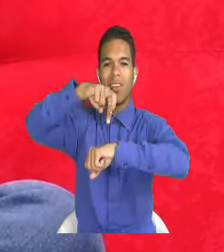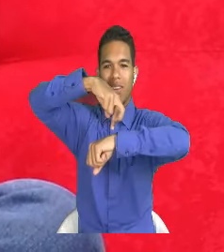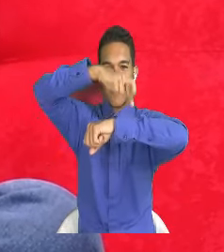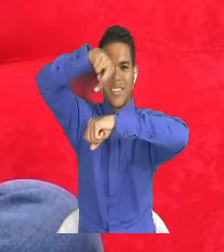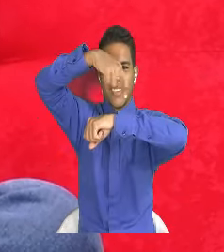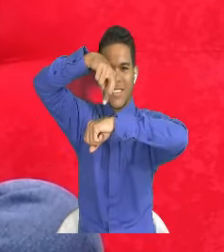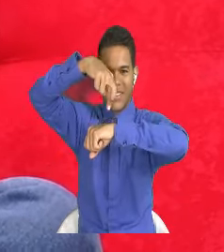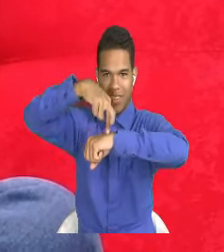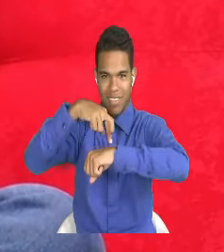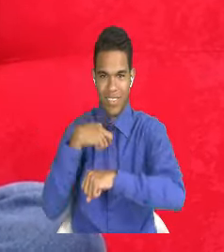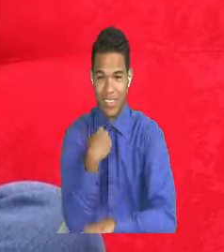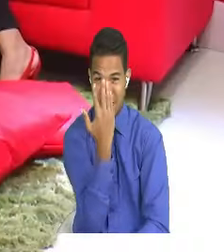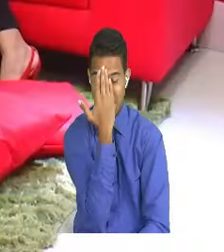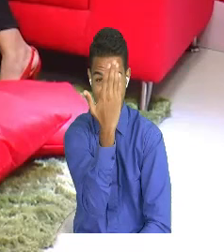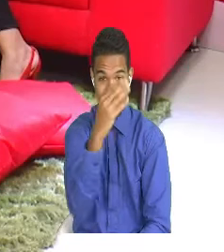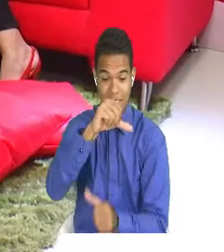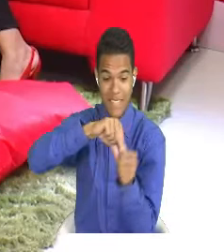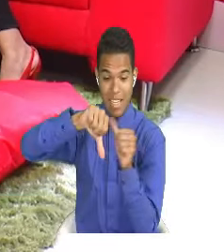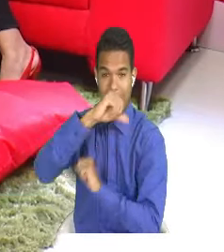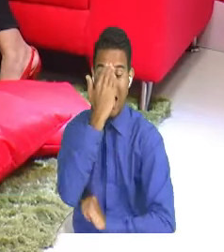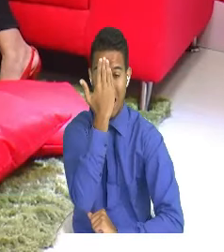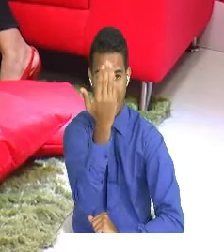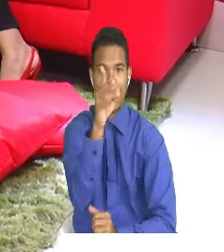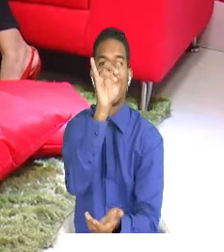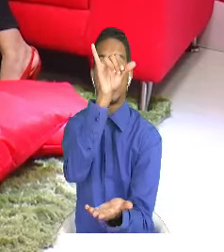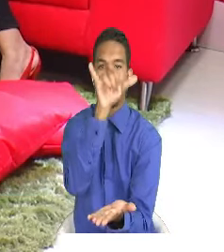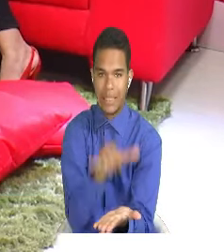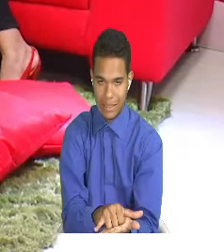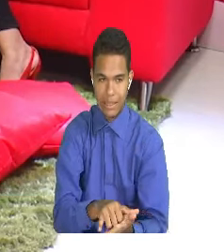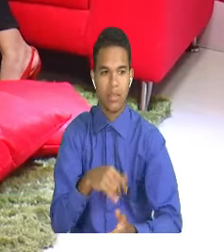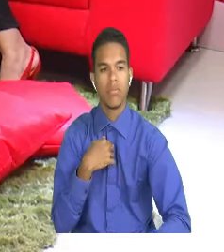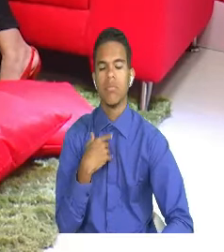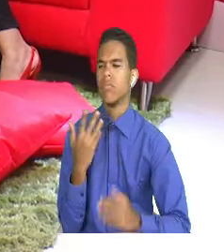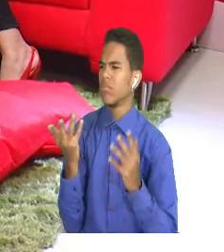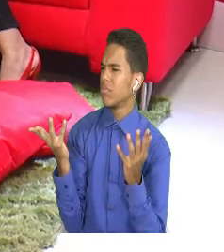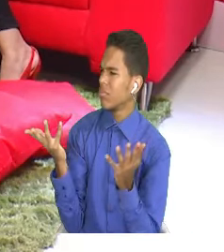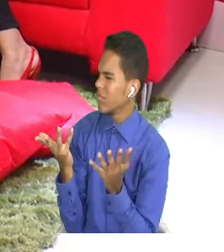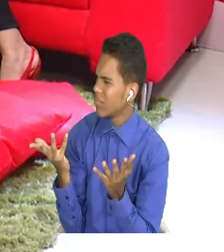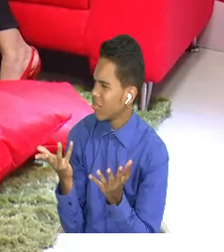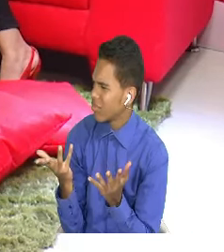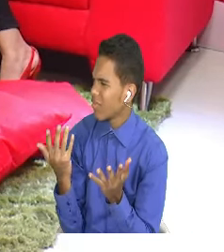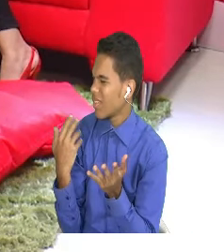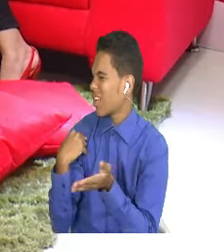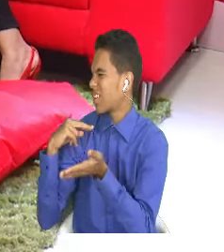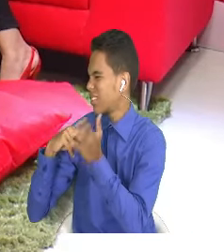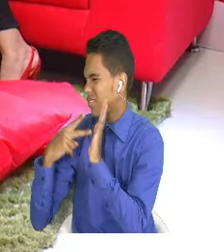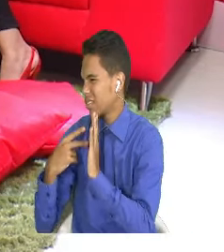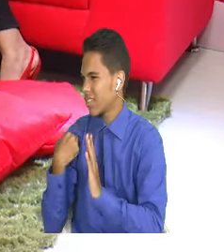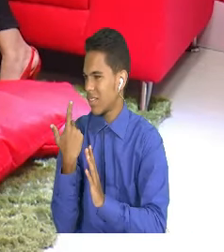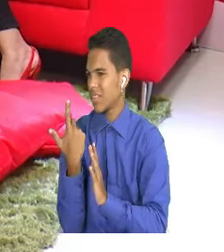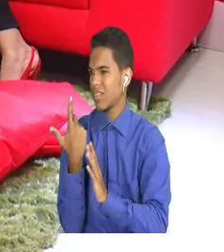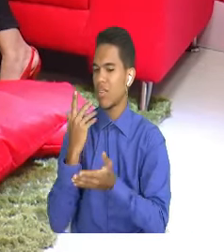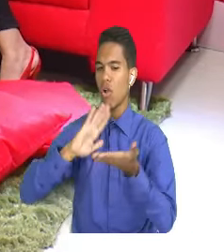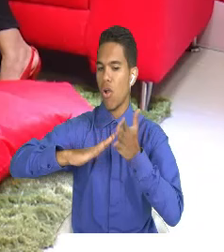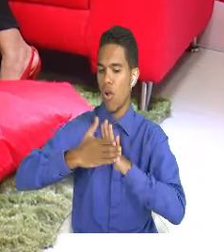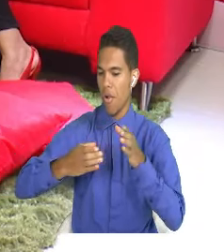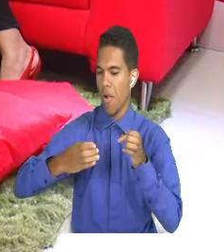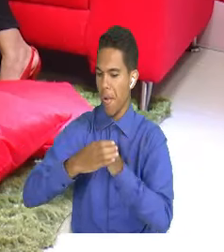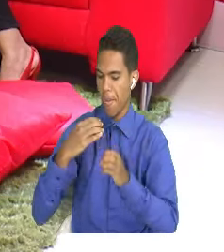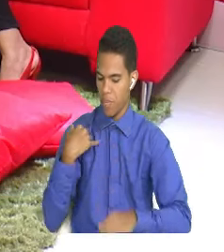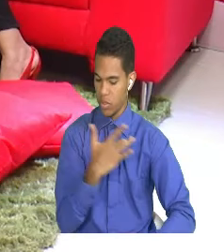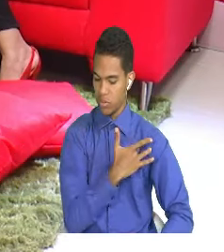Pueblo Nuevo para atenderlos a todos. Ese mensaje a nuestra comunidad de aliento para que se den cuenta que en Barranca Bermeja sí va a mejorar la